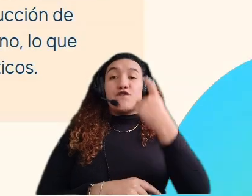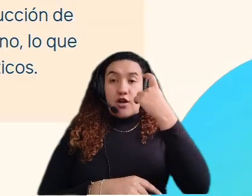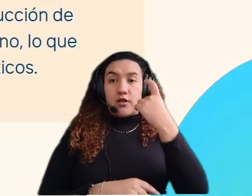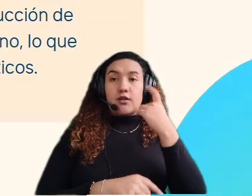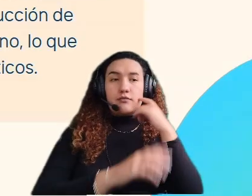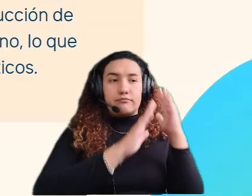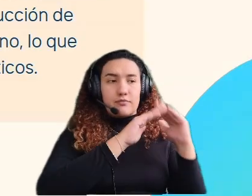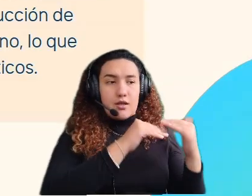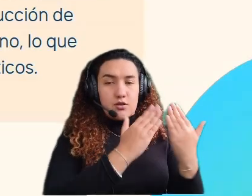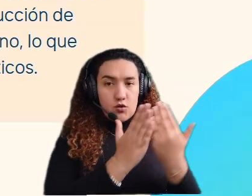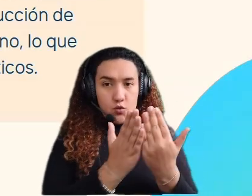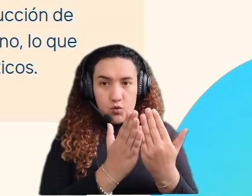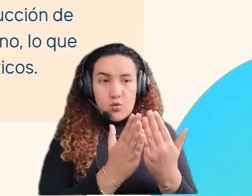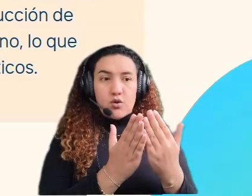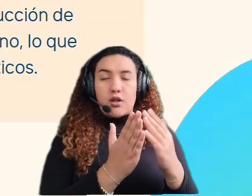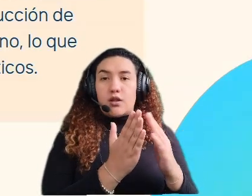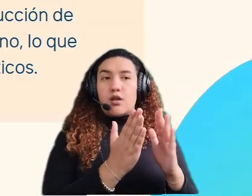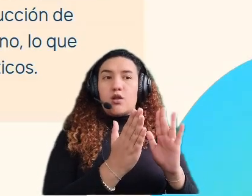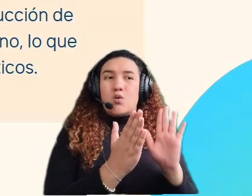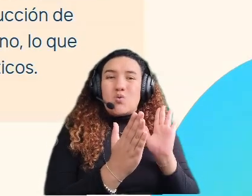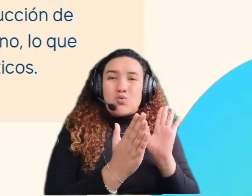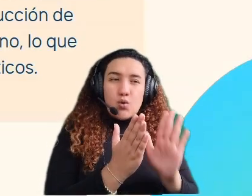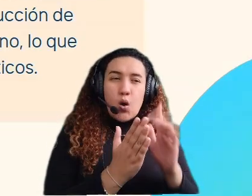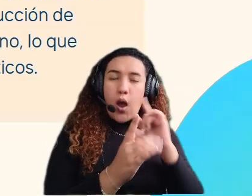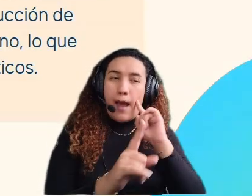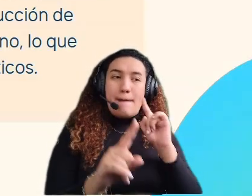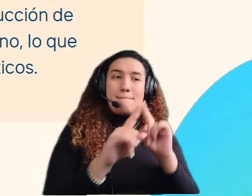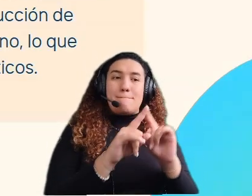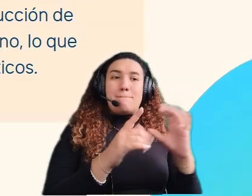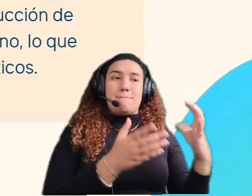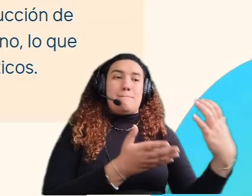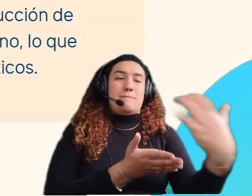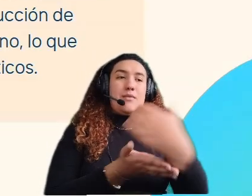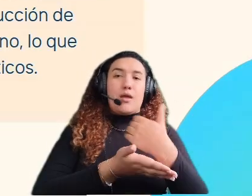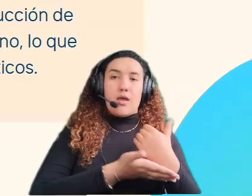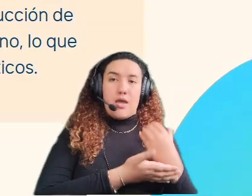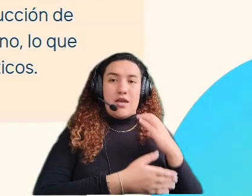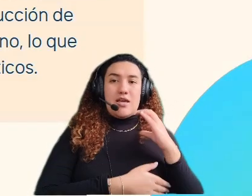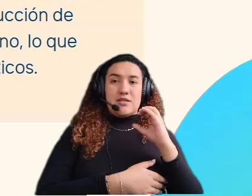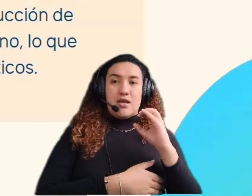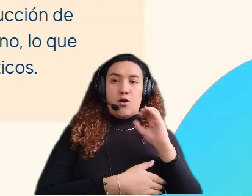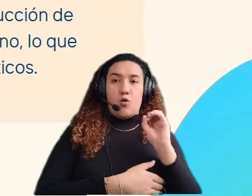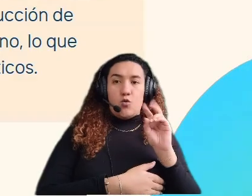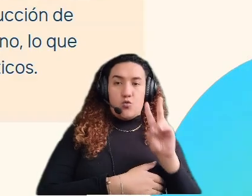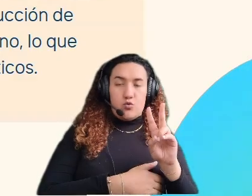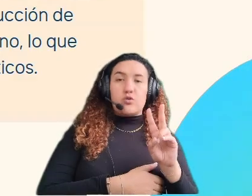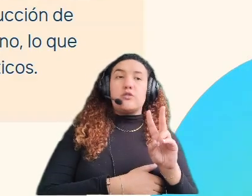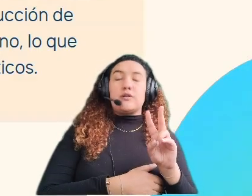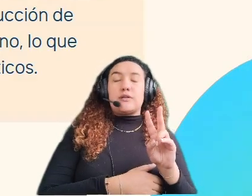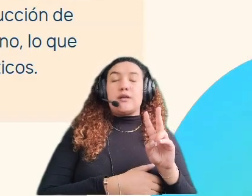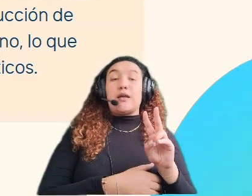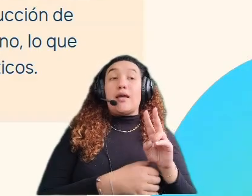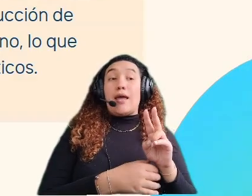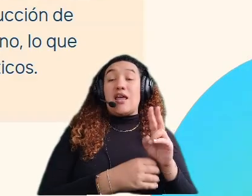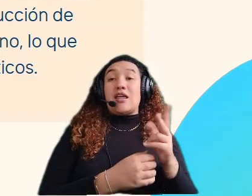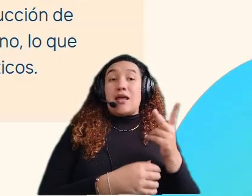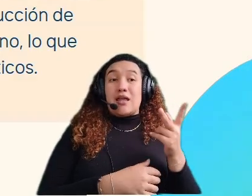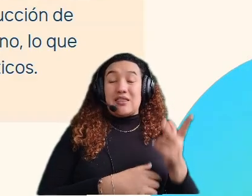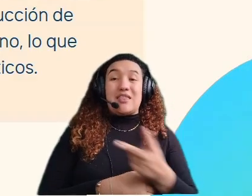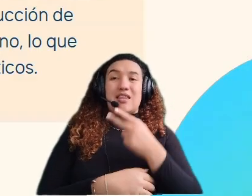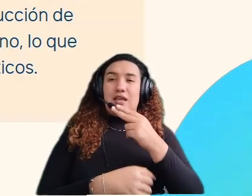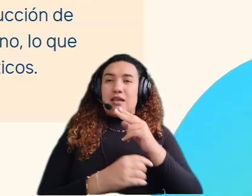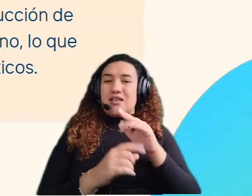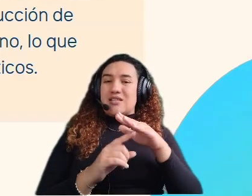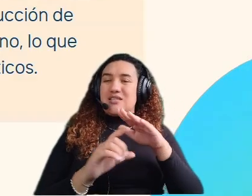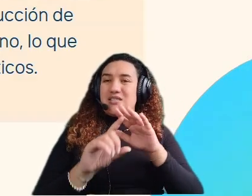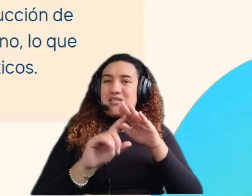estudios longitudinales que documenten la efectividad del mecanismo de concentración de carbono o MSC bajo